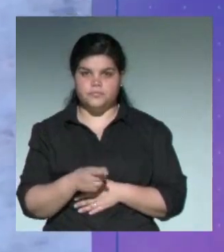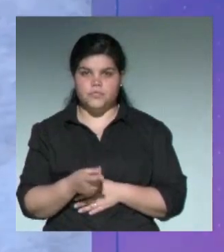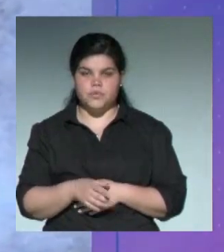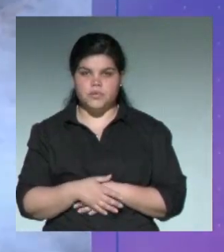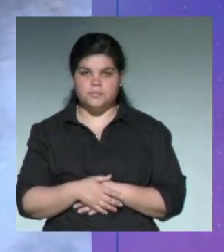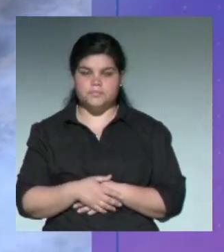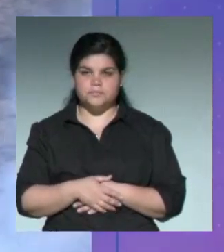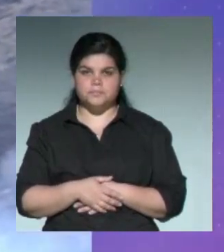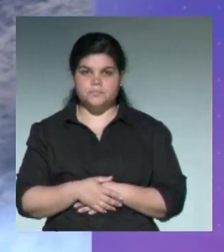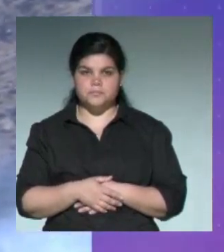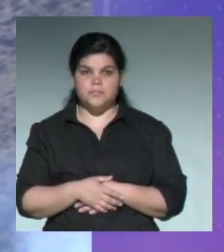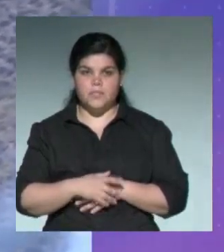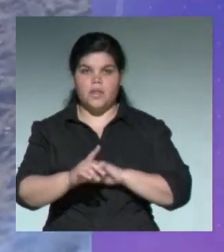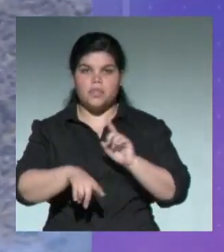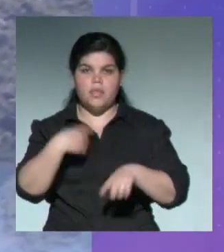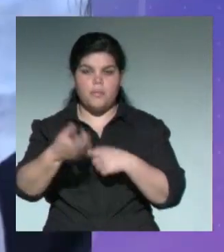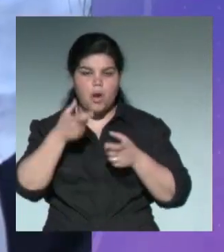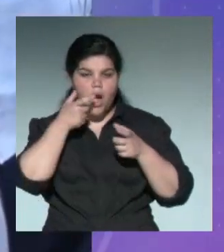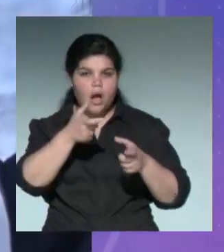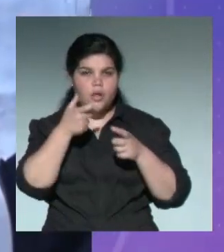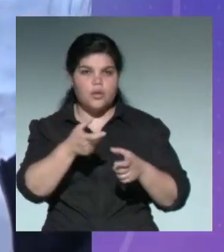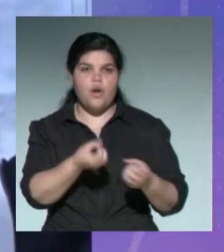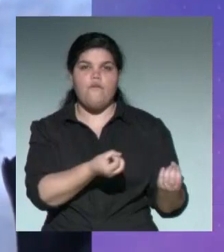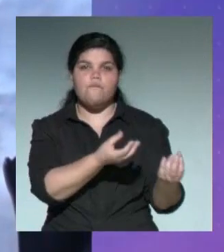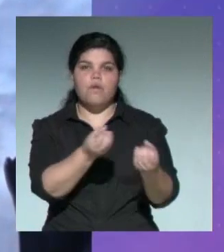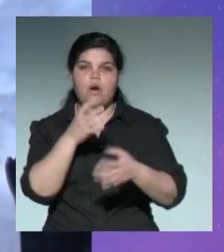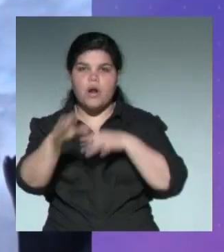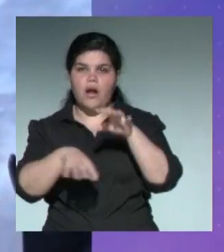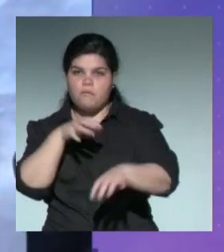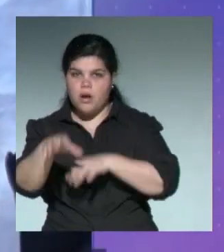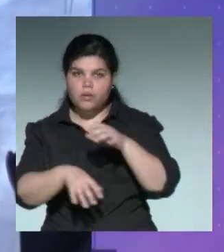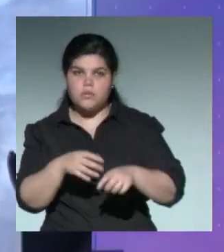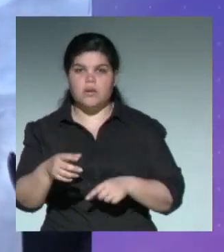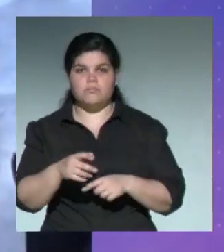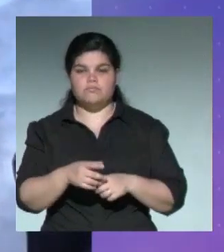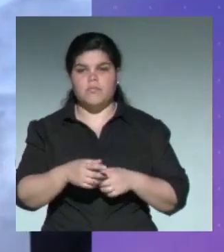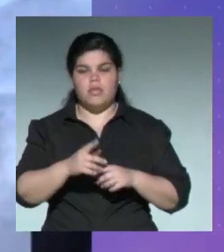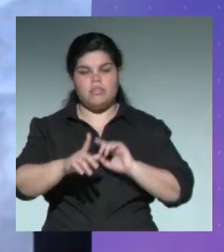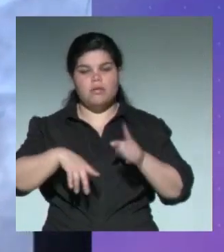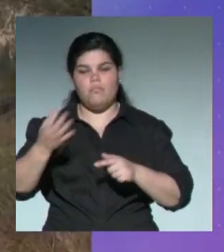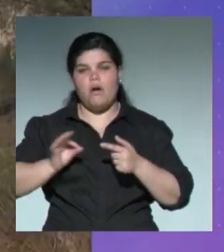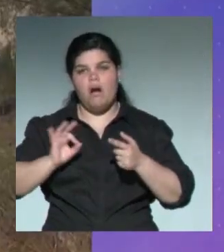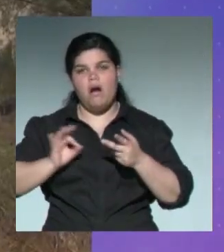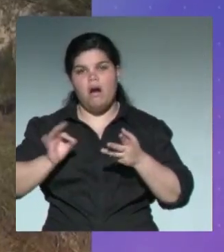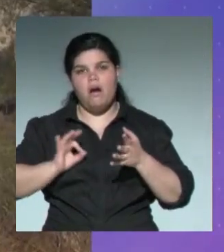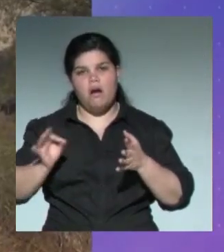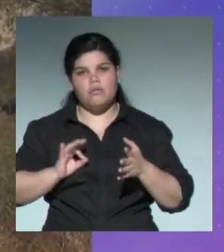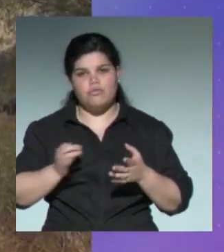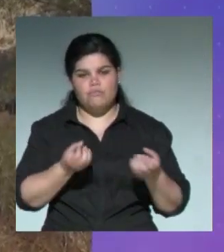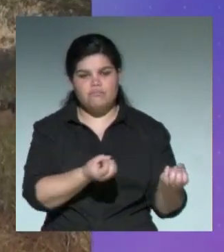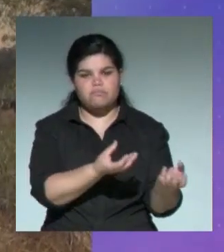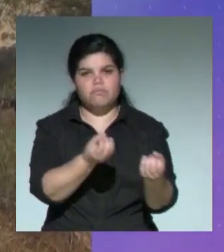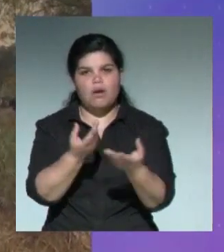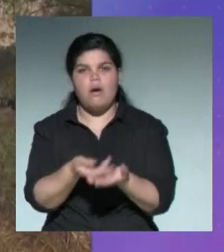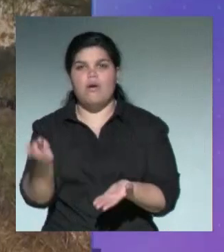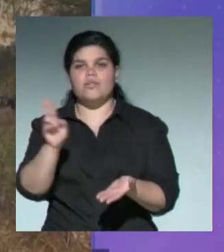Obviamente vamos a hacer un estudio de flora y fauna, pero bueno, obviamente va a llevar muchos años en recomponerse. Insistir